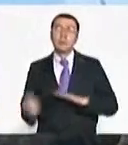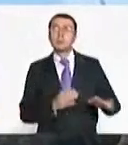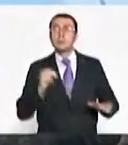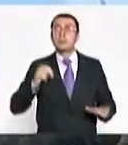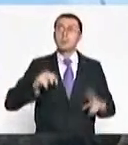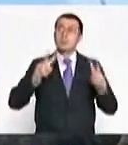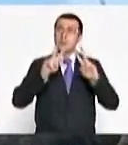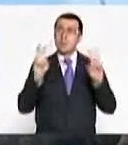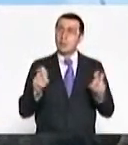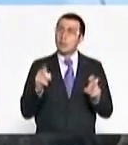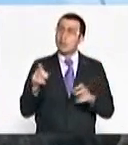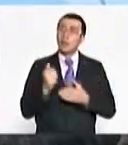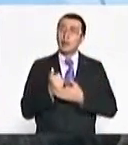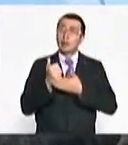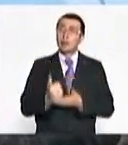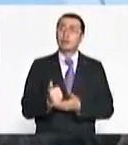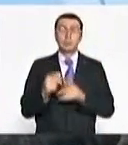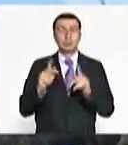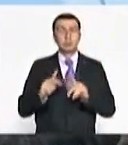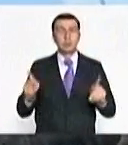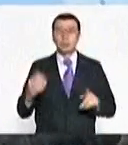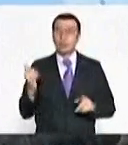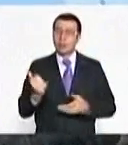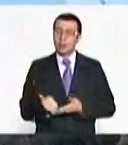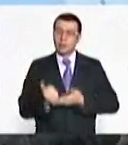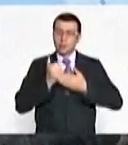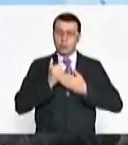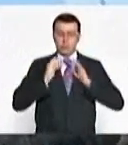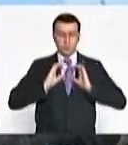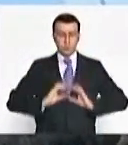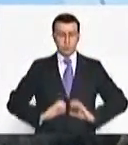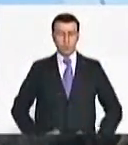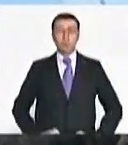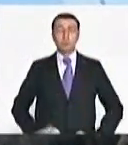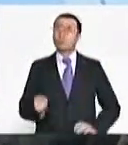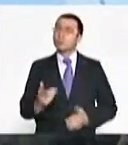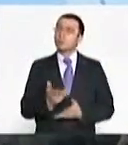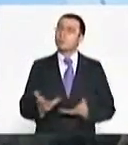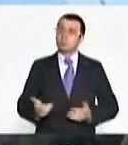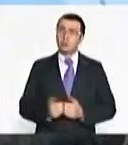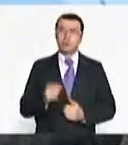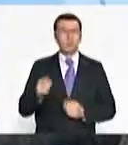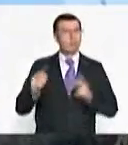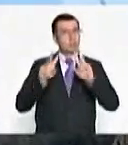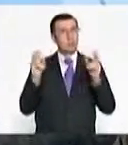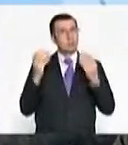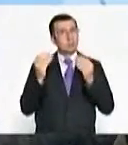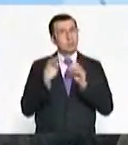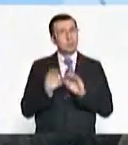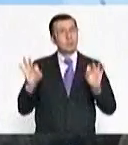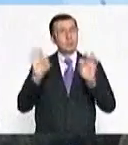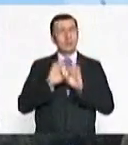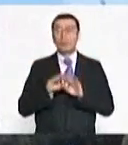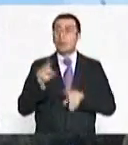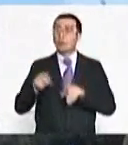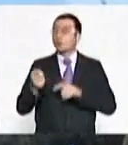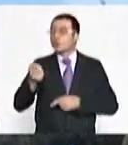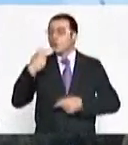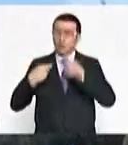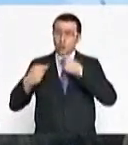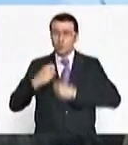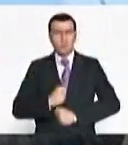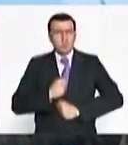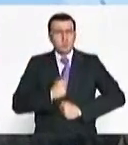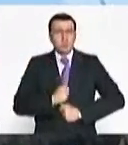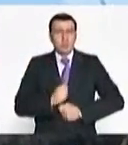con nutracéuticos y suplementos dietarios. Y es un tema muy importante porque a muchos de ustedes les llegan productos